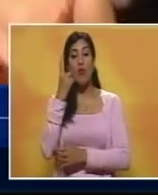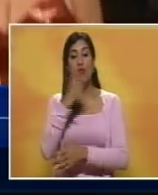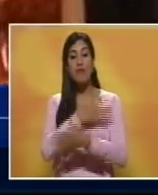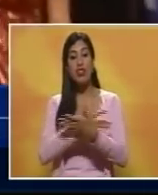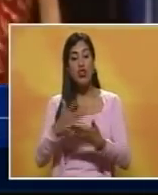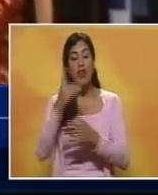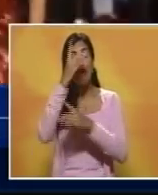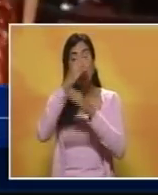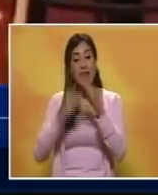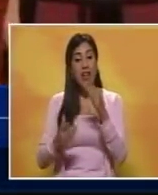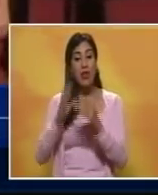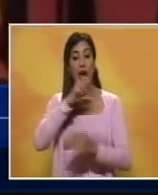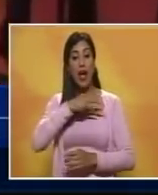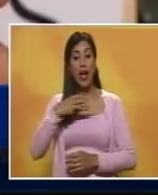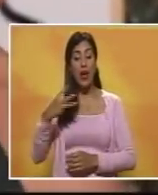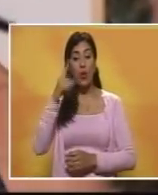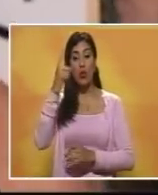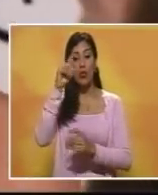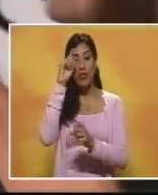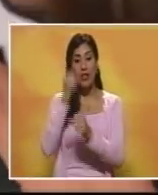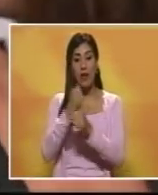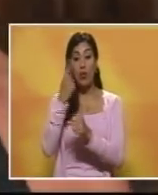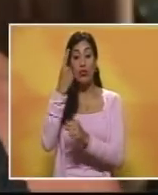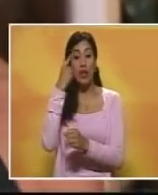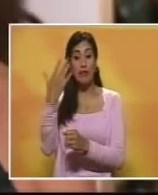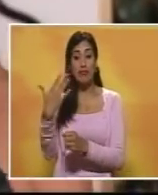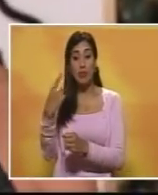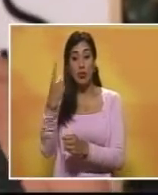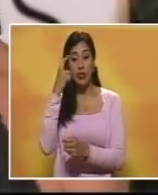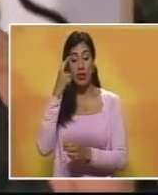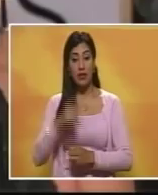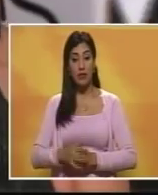€1,5 millones por episodio.